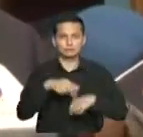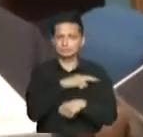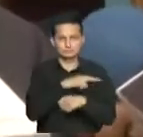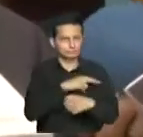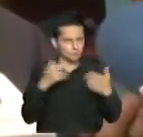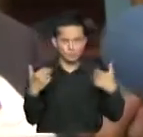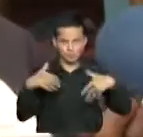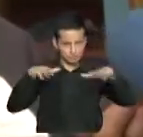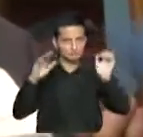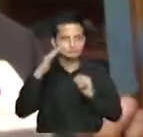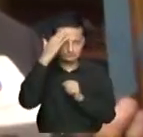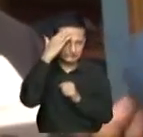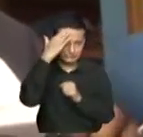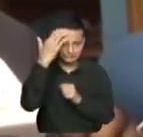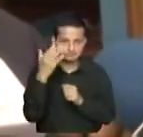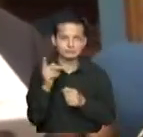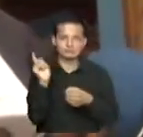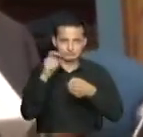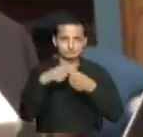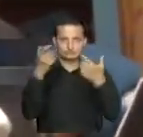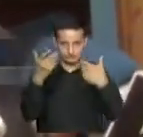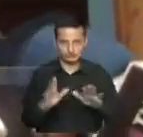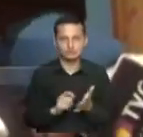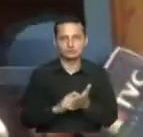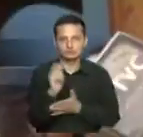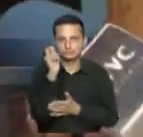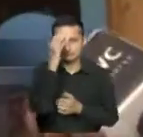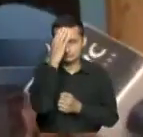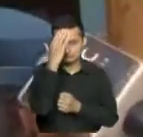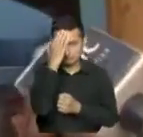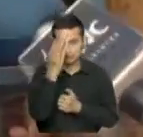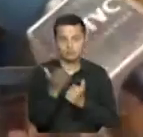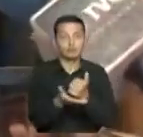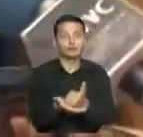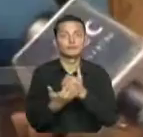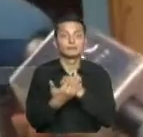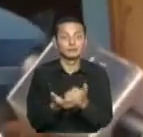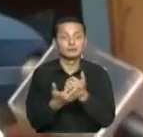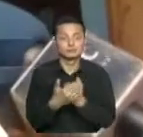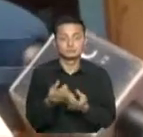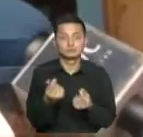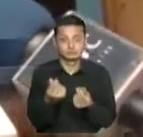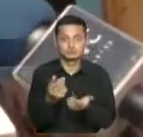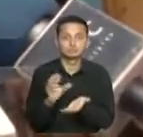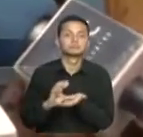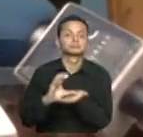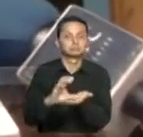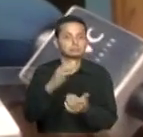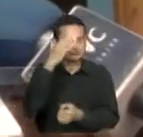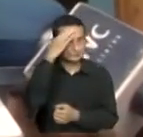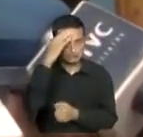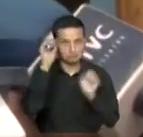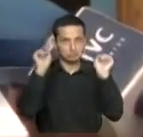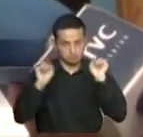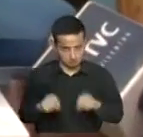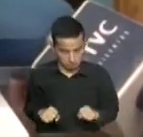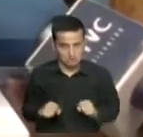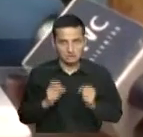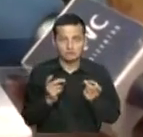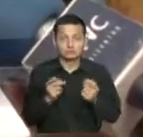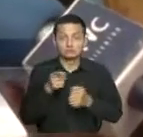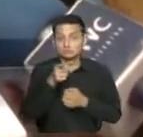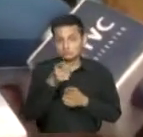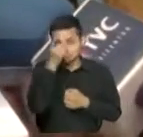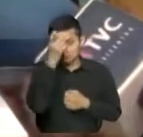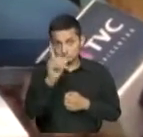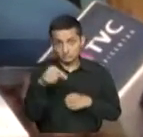universidad. Obviamente su cupo está asegurado, reciben un beneficio económico, una ayuda económica aquí también si es que